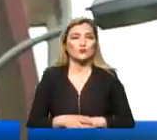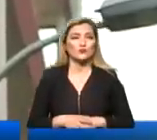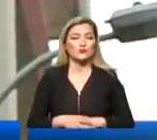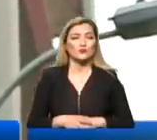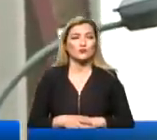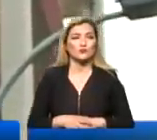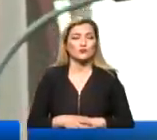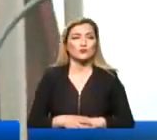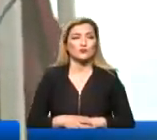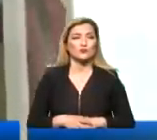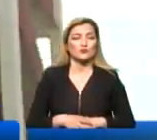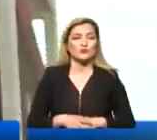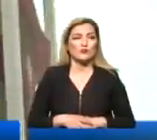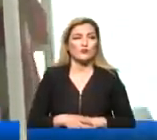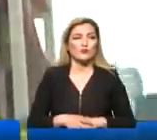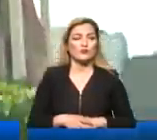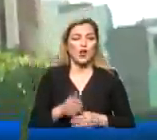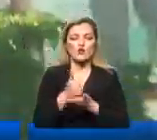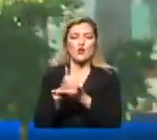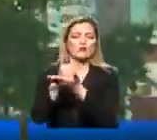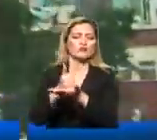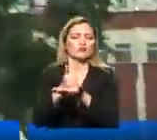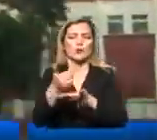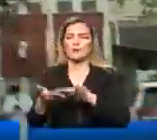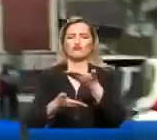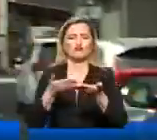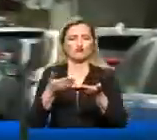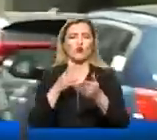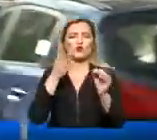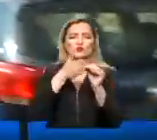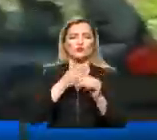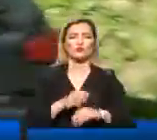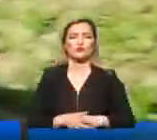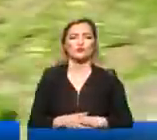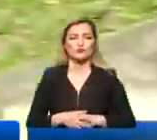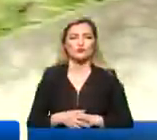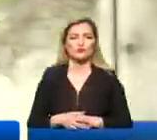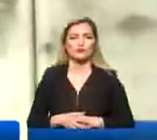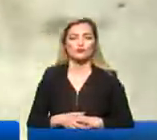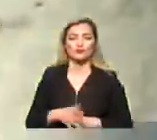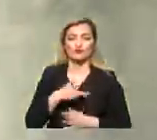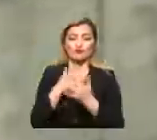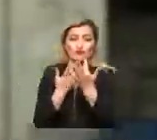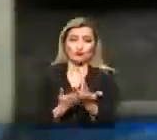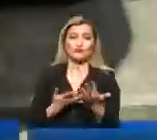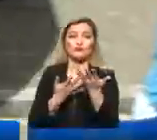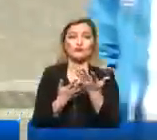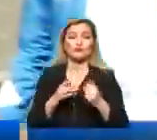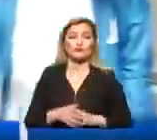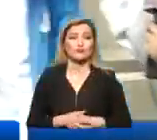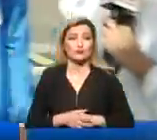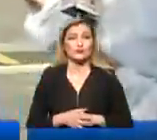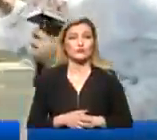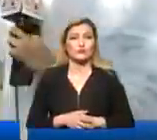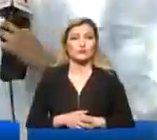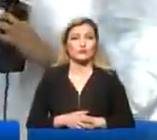a los demás, ese es el gran objetivo. Sin duda, esta es una muestra de esperanza también, que a pesar de que estamos